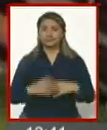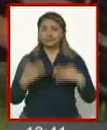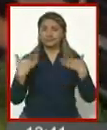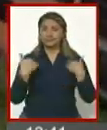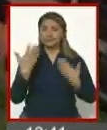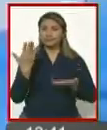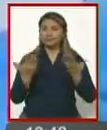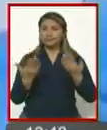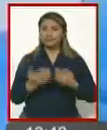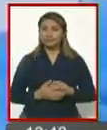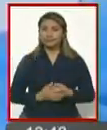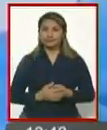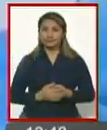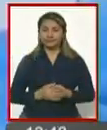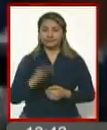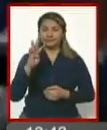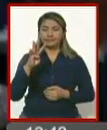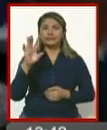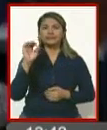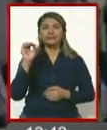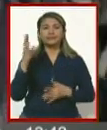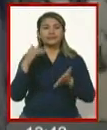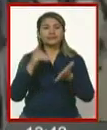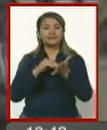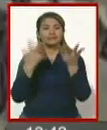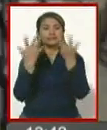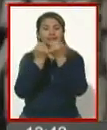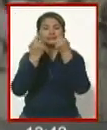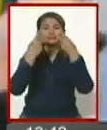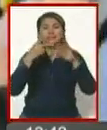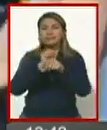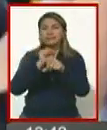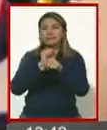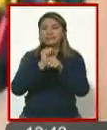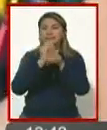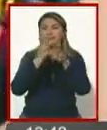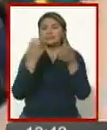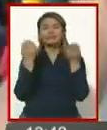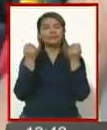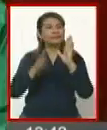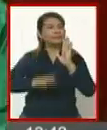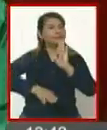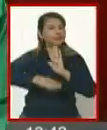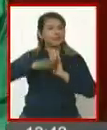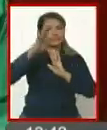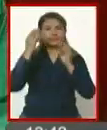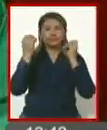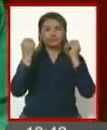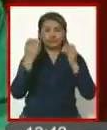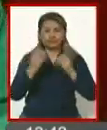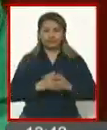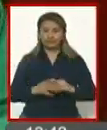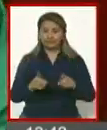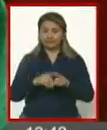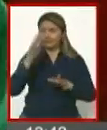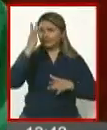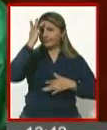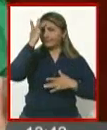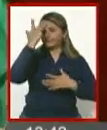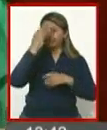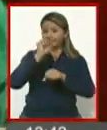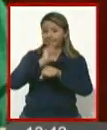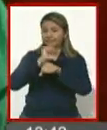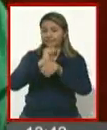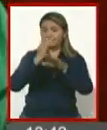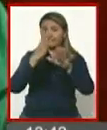Tenemos alrededor de más de 40.000 casos de accidentes de trabajo, y eso es muy elevado. Y por supuesto las enfermedades